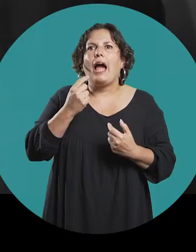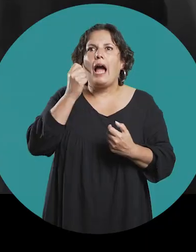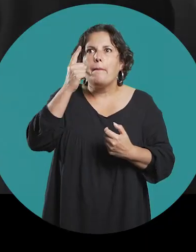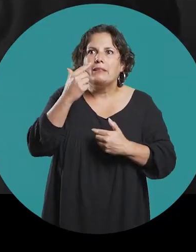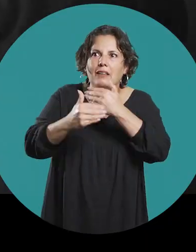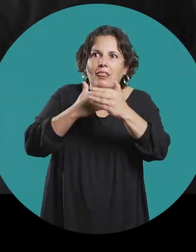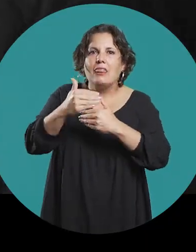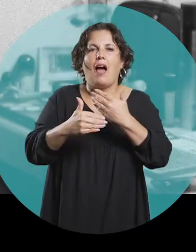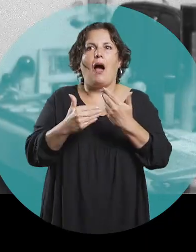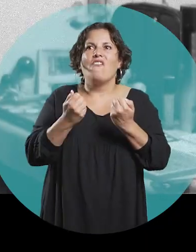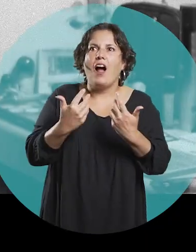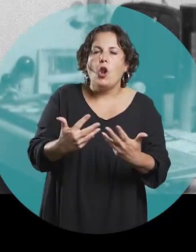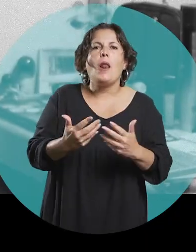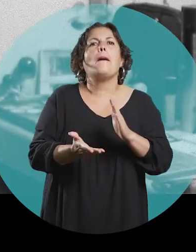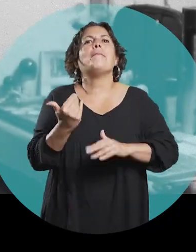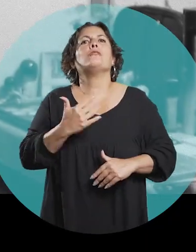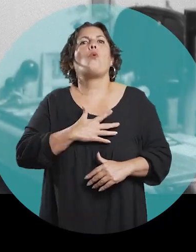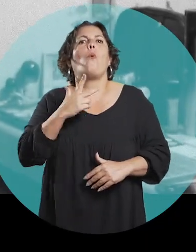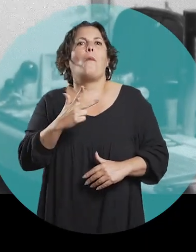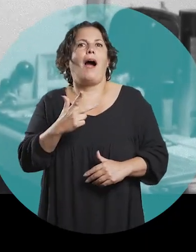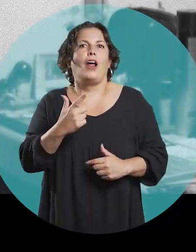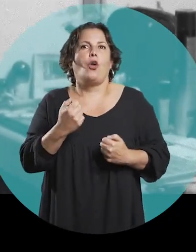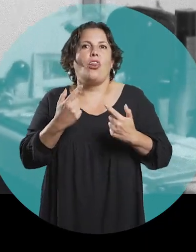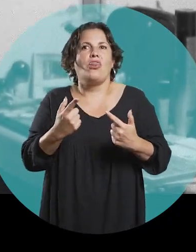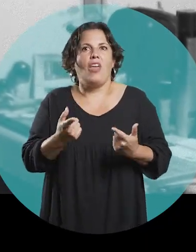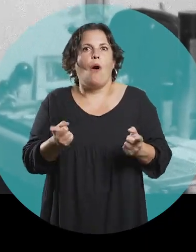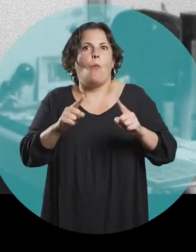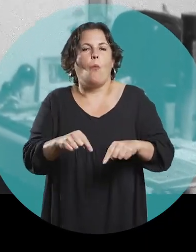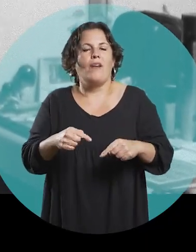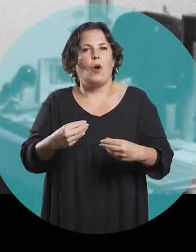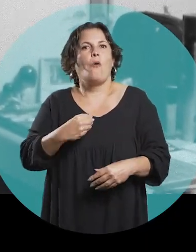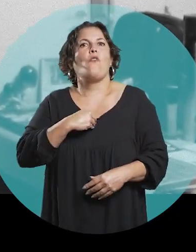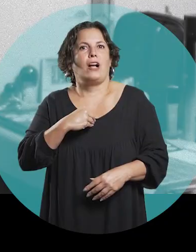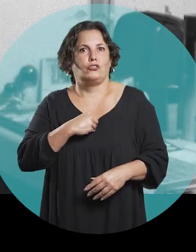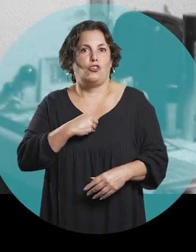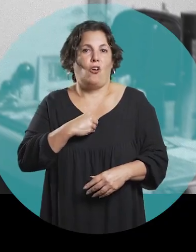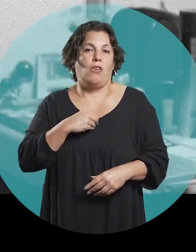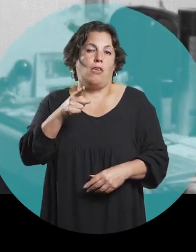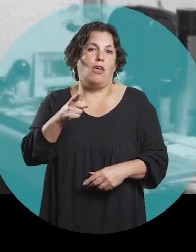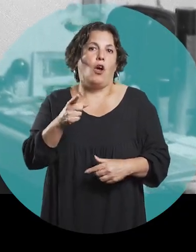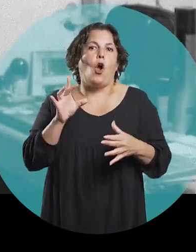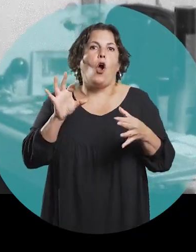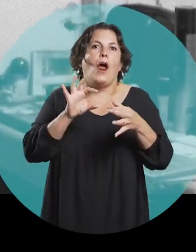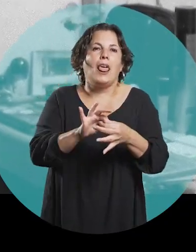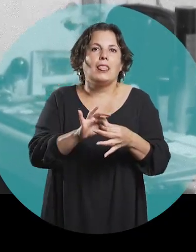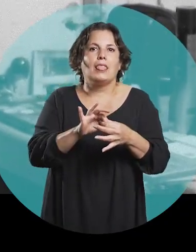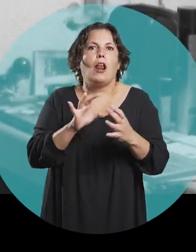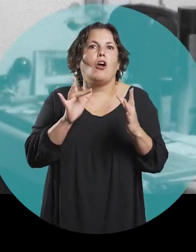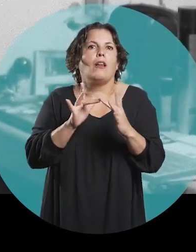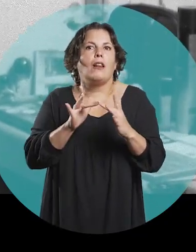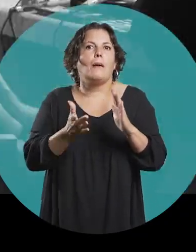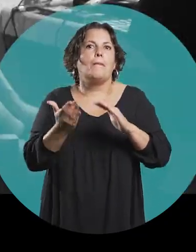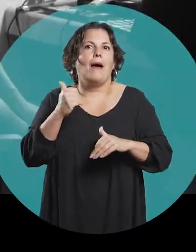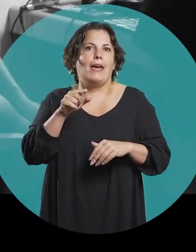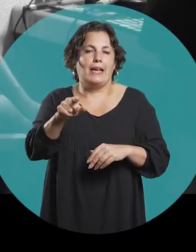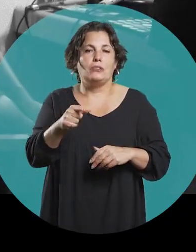ido desarrollando, qué valores. Algo más humano que les traiga, como les reviva un poco la vocación, ¿no? De volver a conectar con lo más. Conectarnos un poco